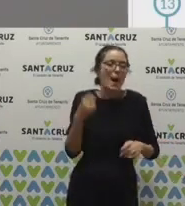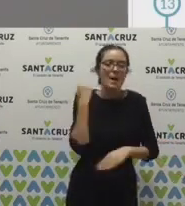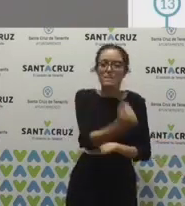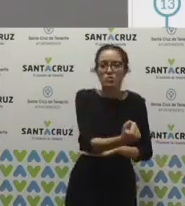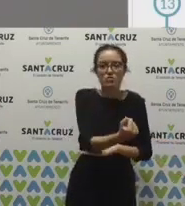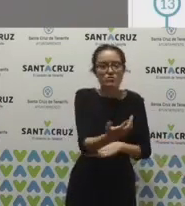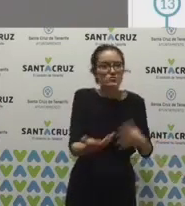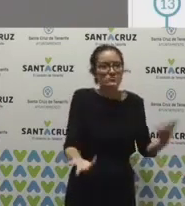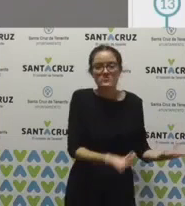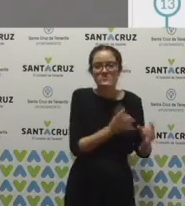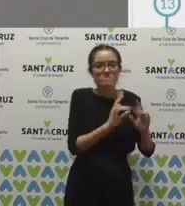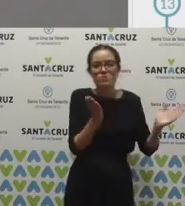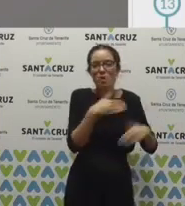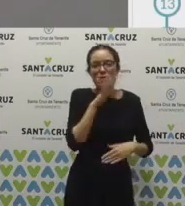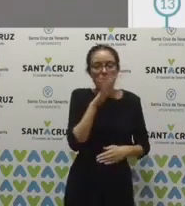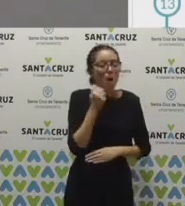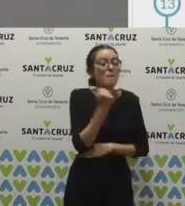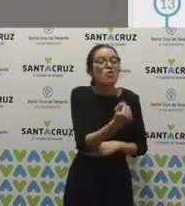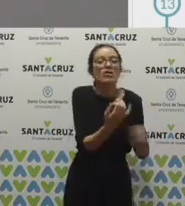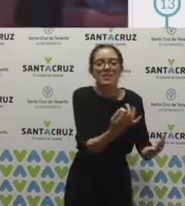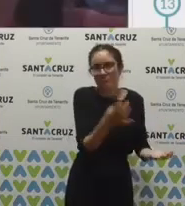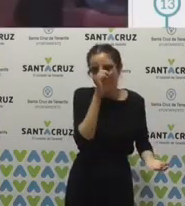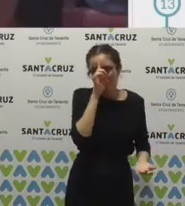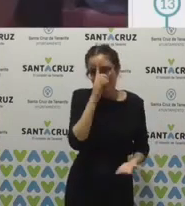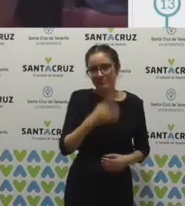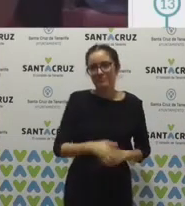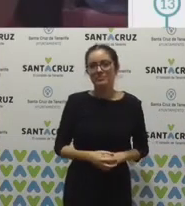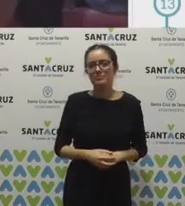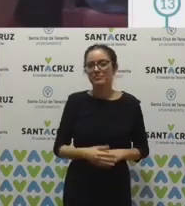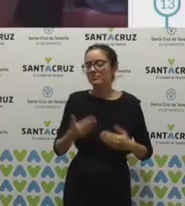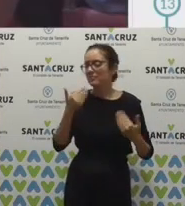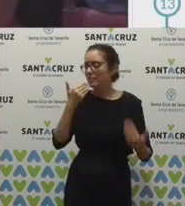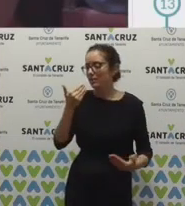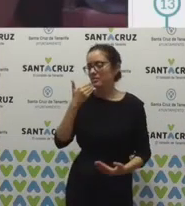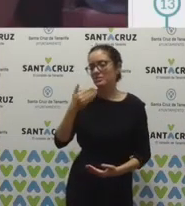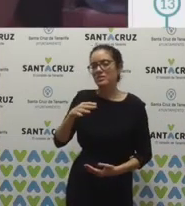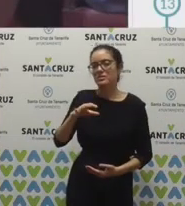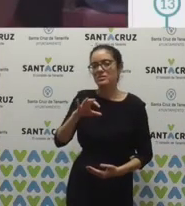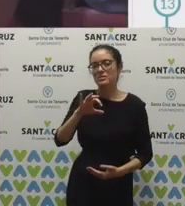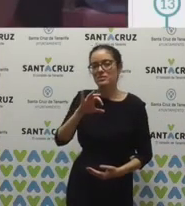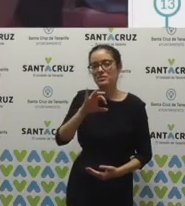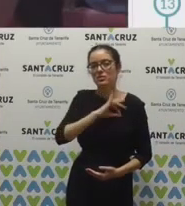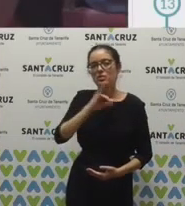gracias a dolores juan jose